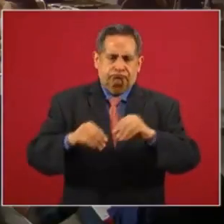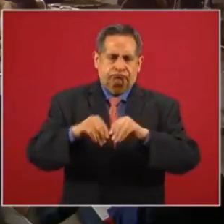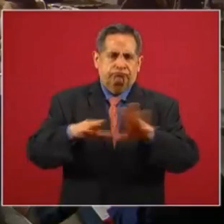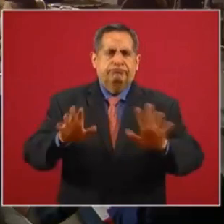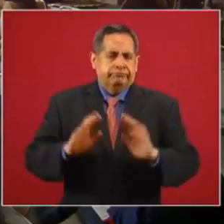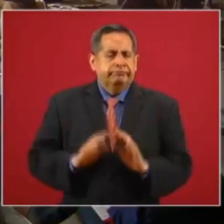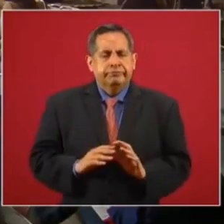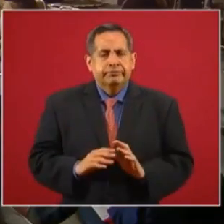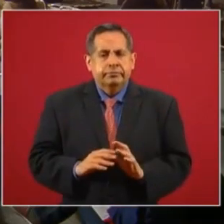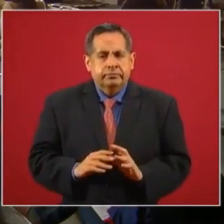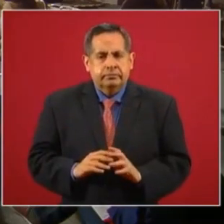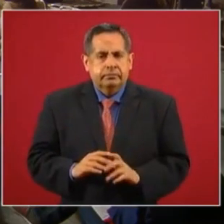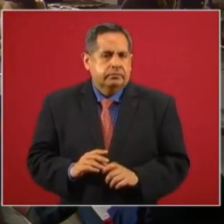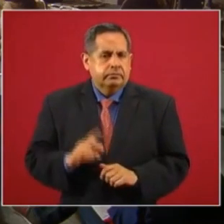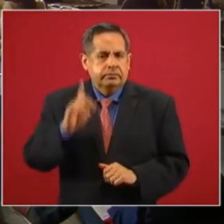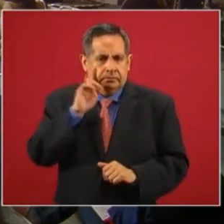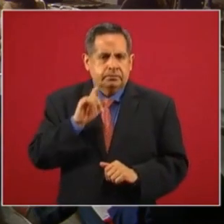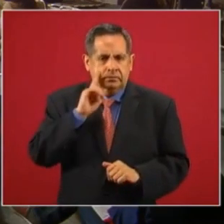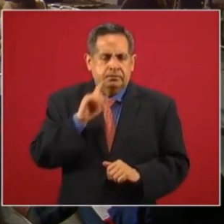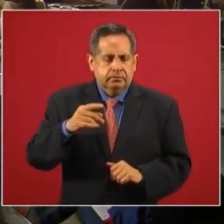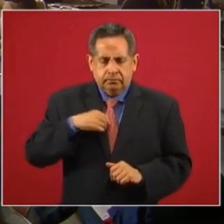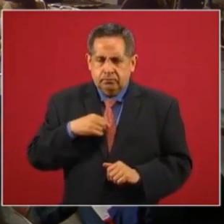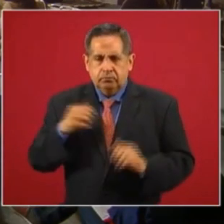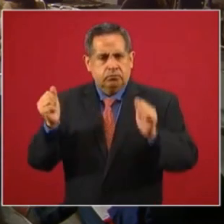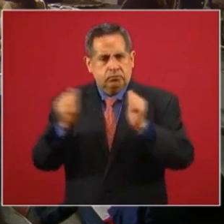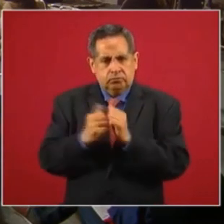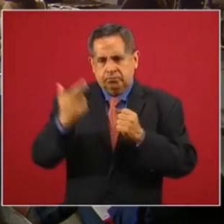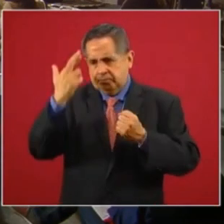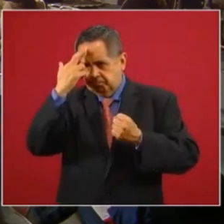pues voy a fundarlo,